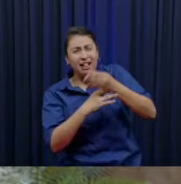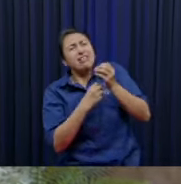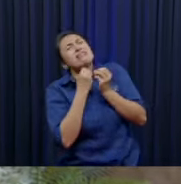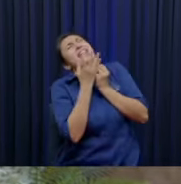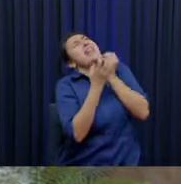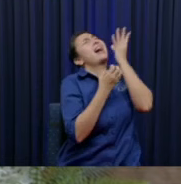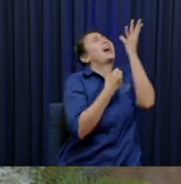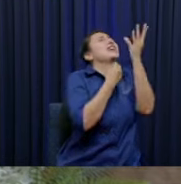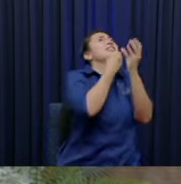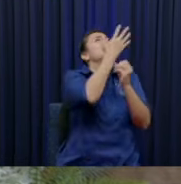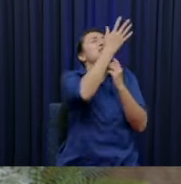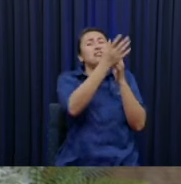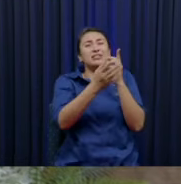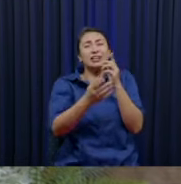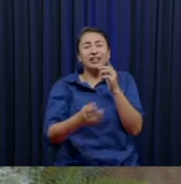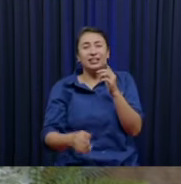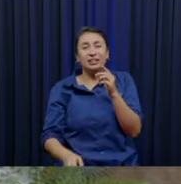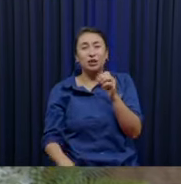Atrapado